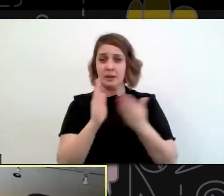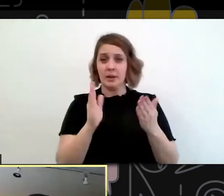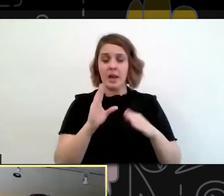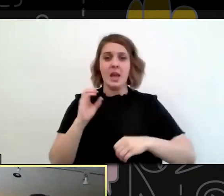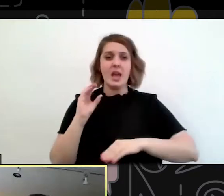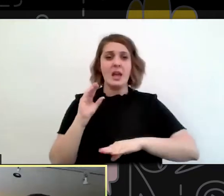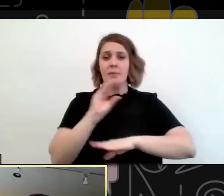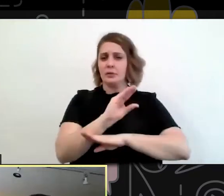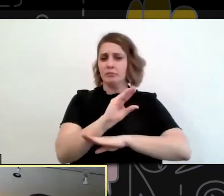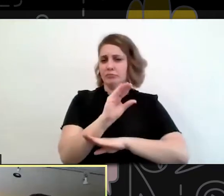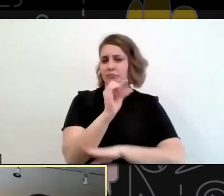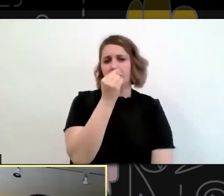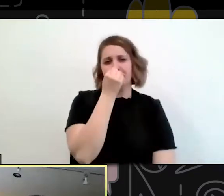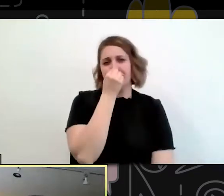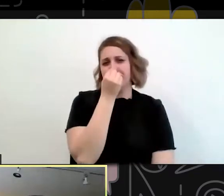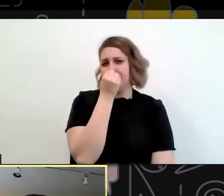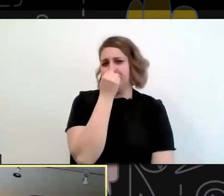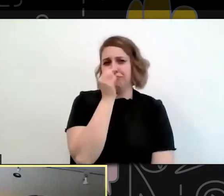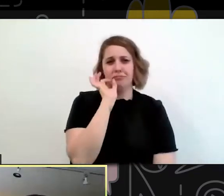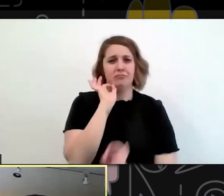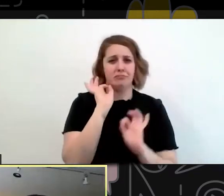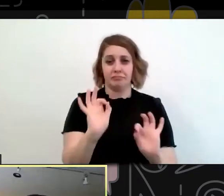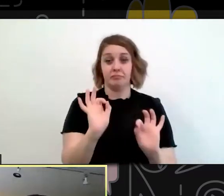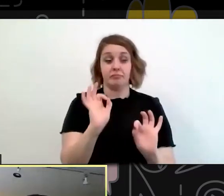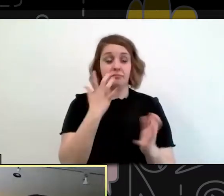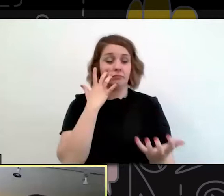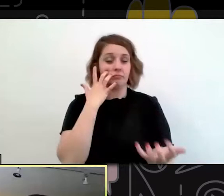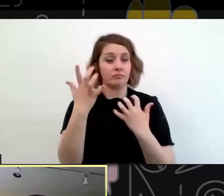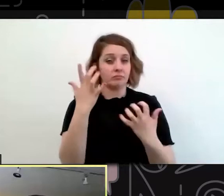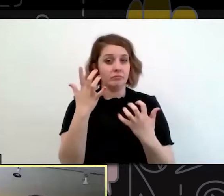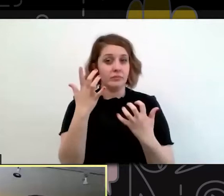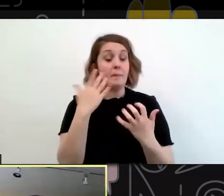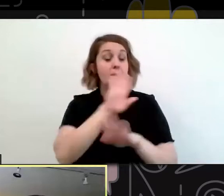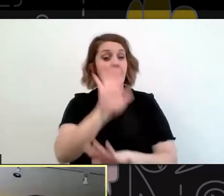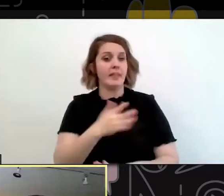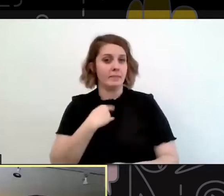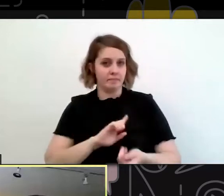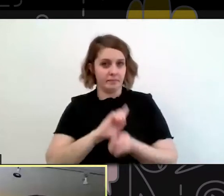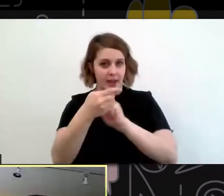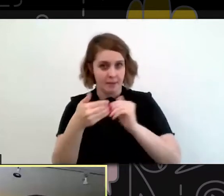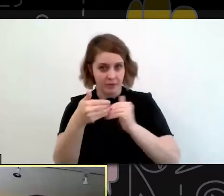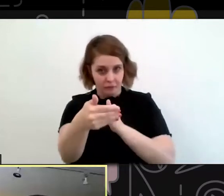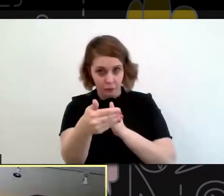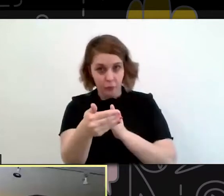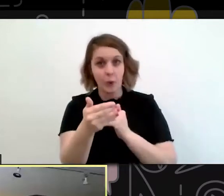escasa hasta este momento. Esto está, bueno, pues se ve que va a cambiar.